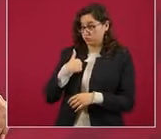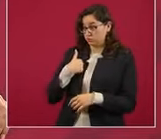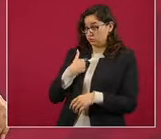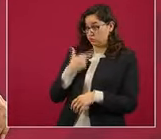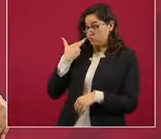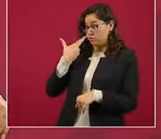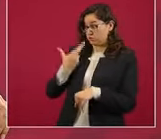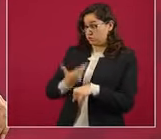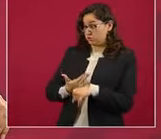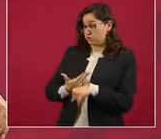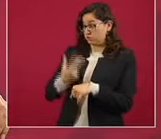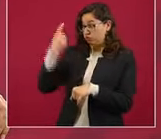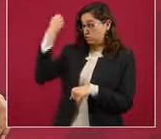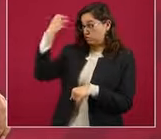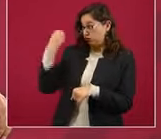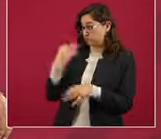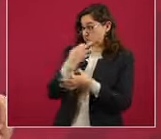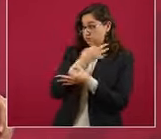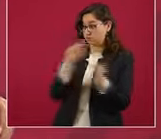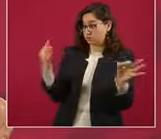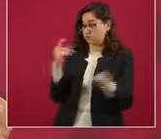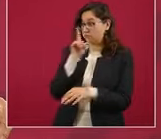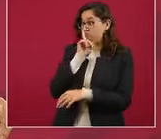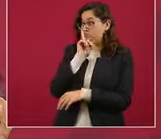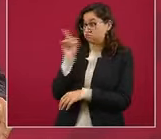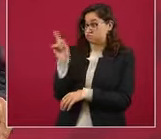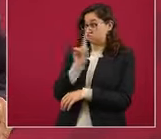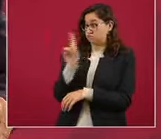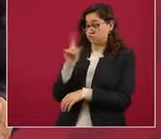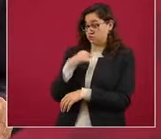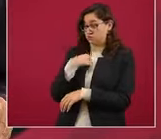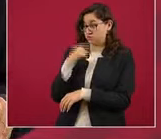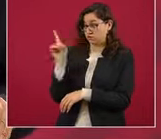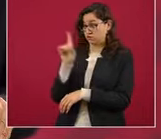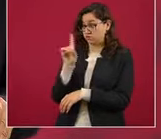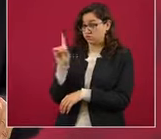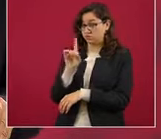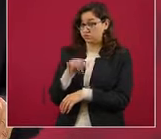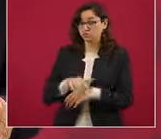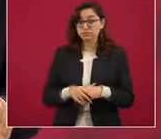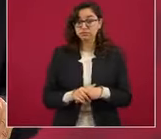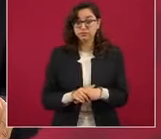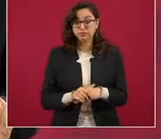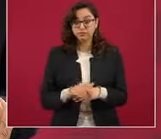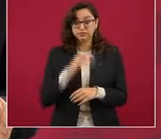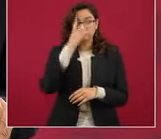lo de los semáforos. Yo aquí lo que hago es